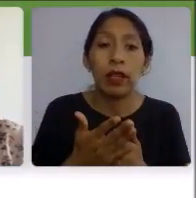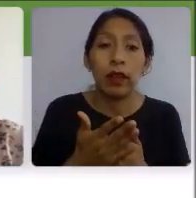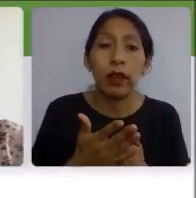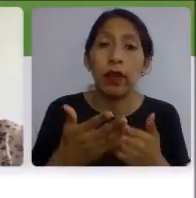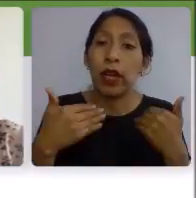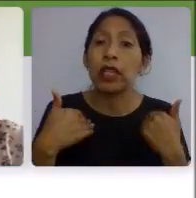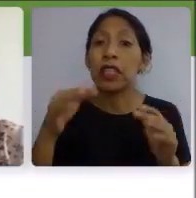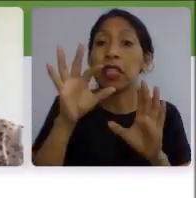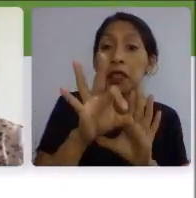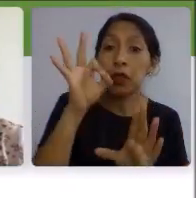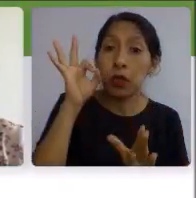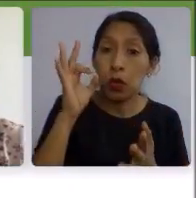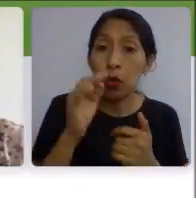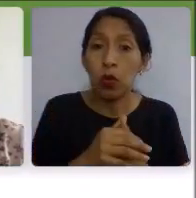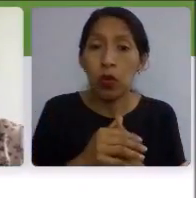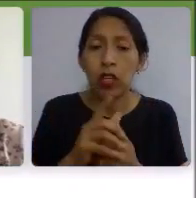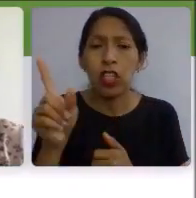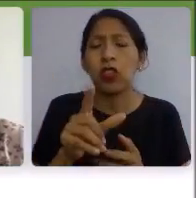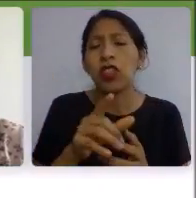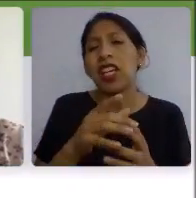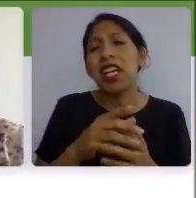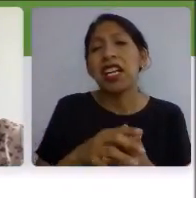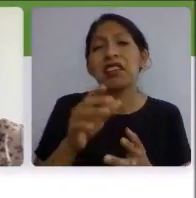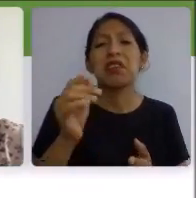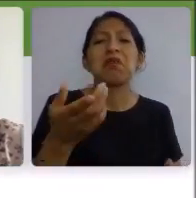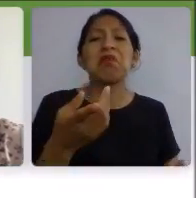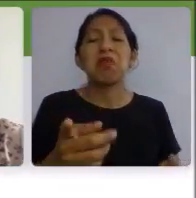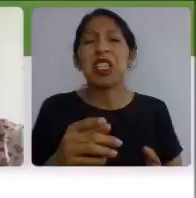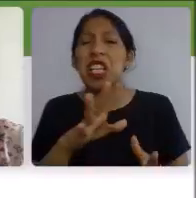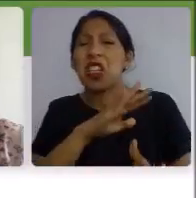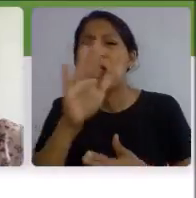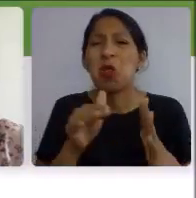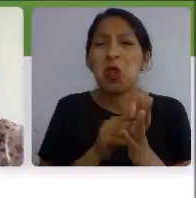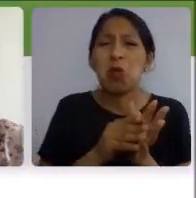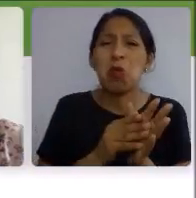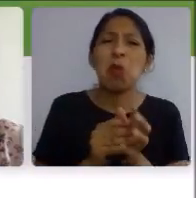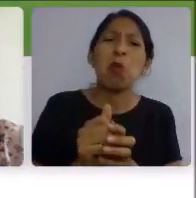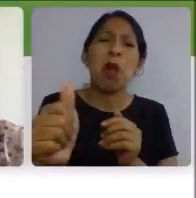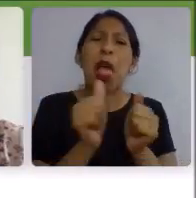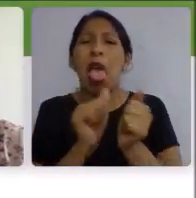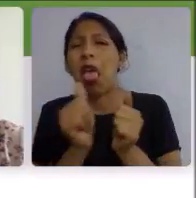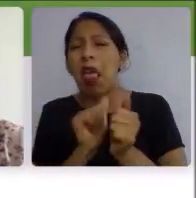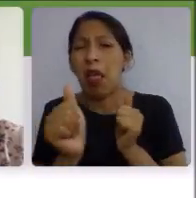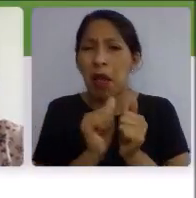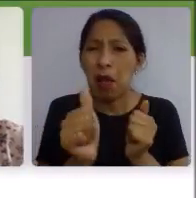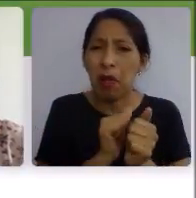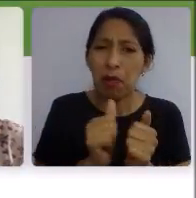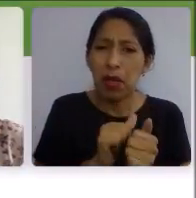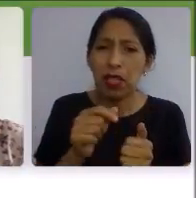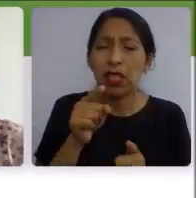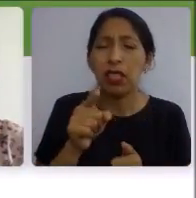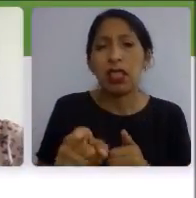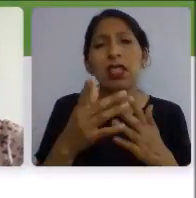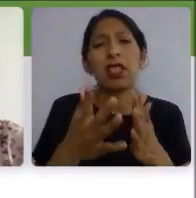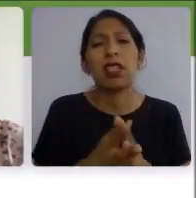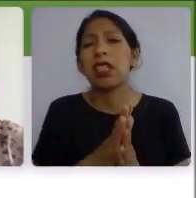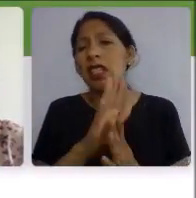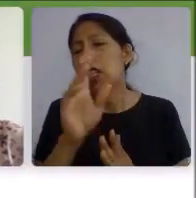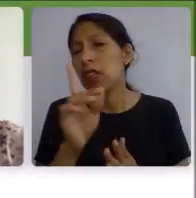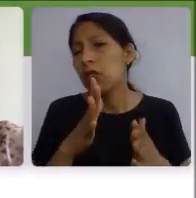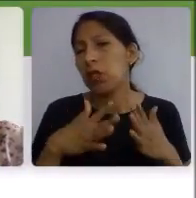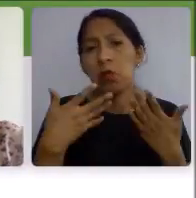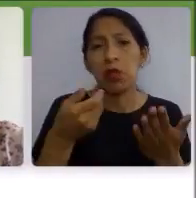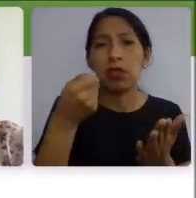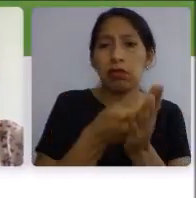te elijan y no seas del montón y que haya guerra de precios y que al final resulte que no los pueden